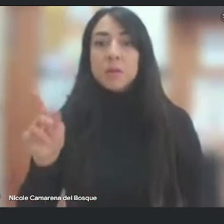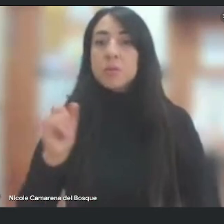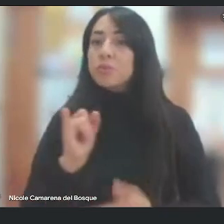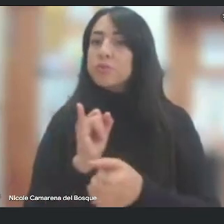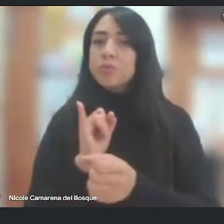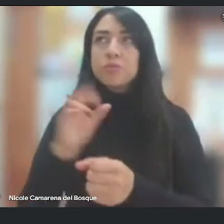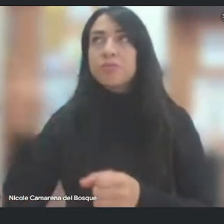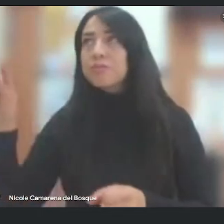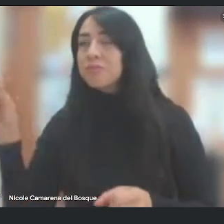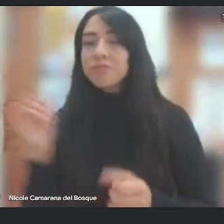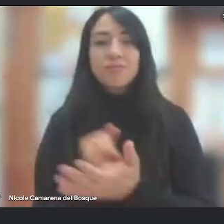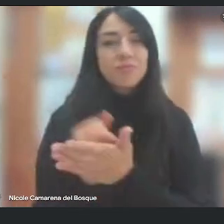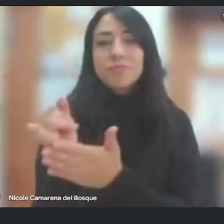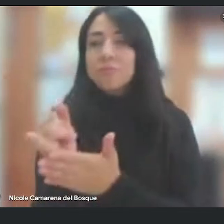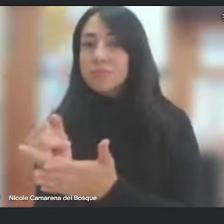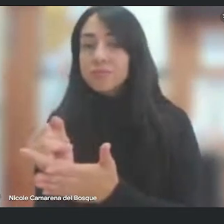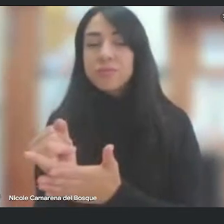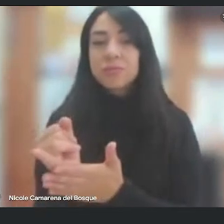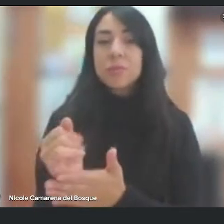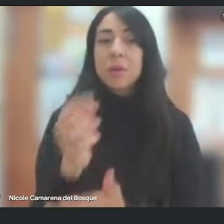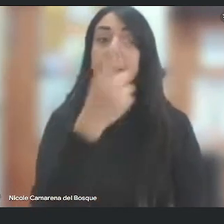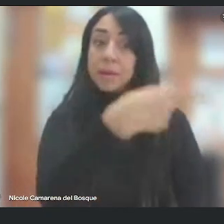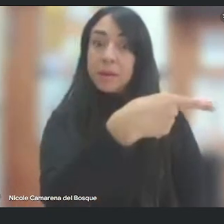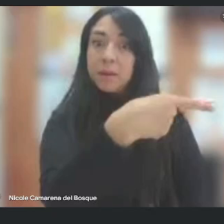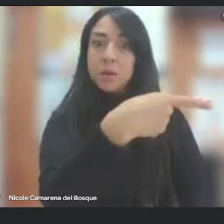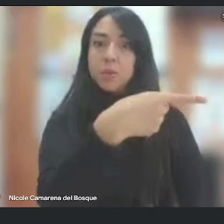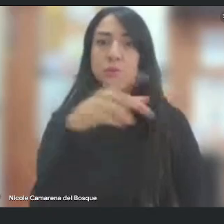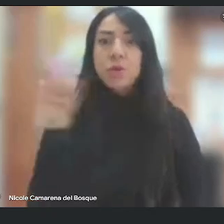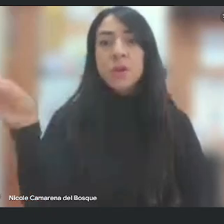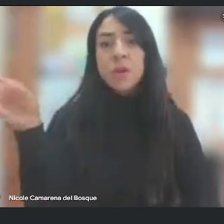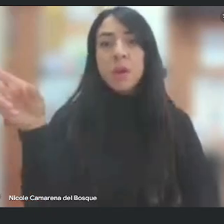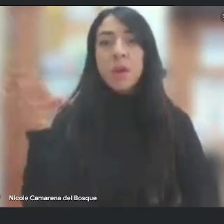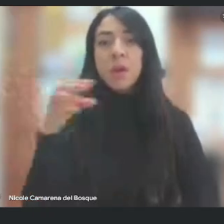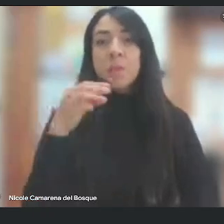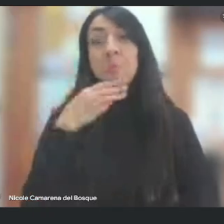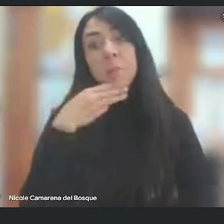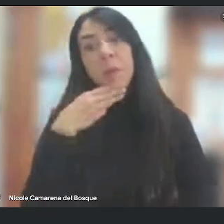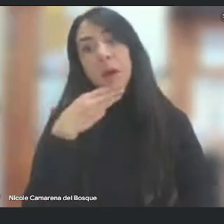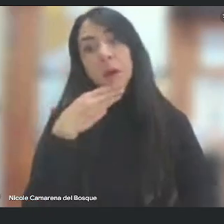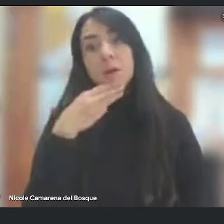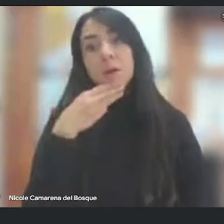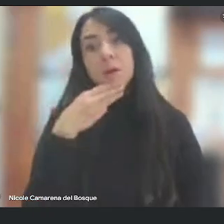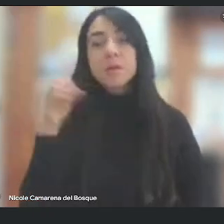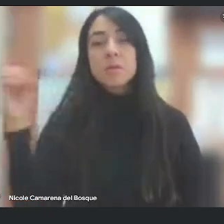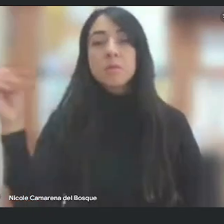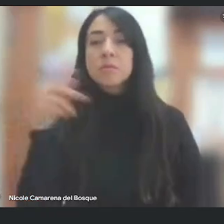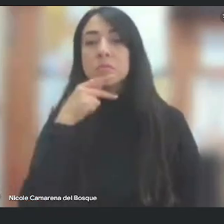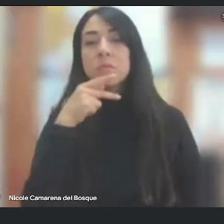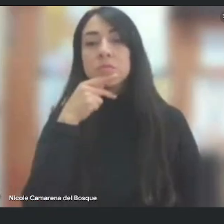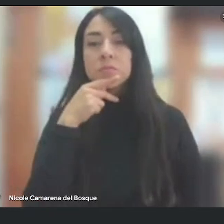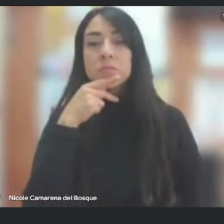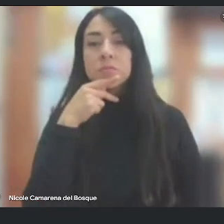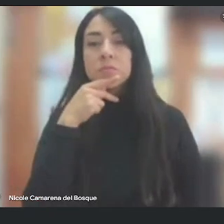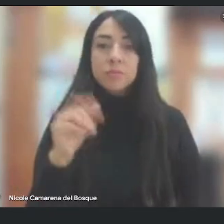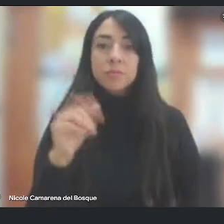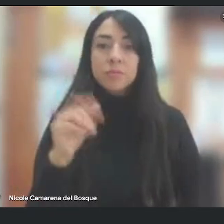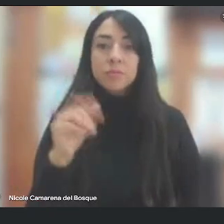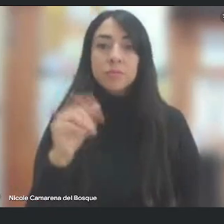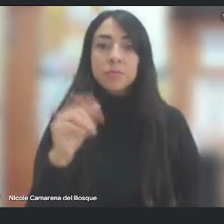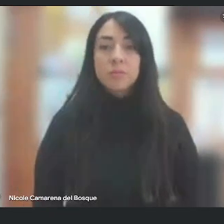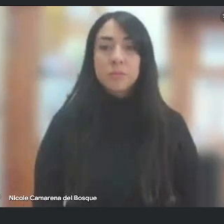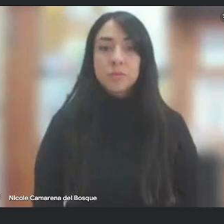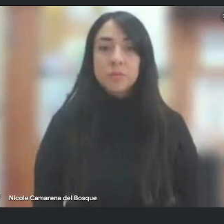que el paciente o la persona con discapacidad decida de manera libre, explicándole, como ya vimos, conforme